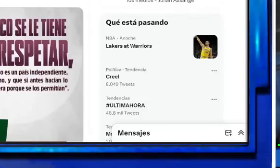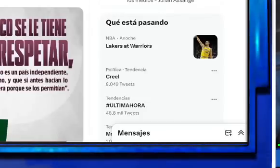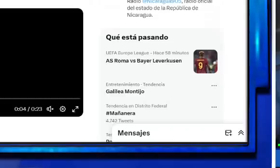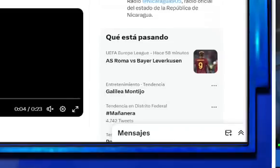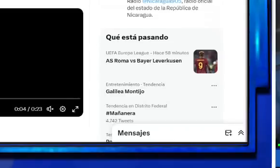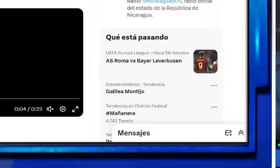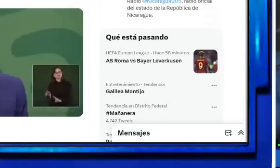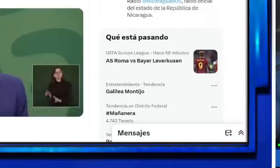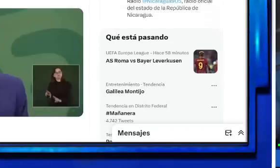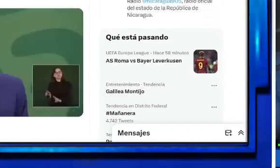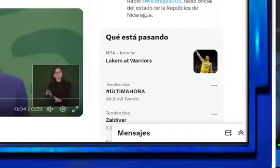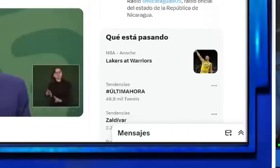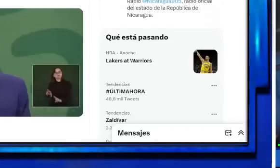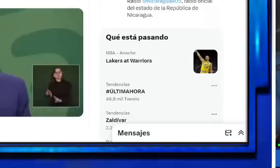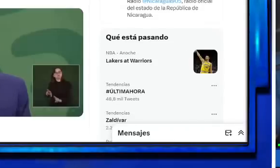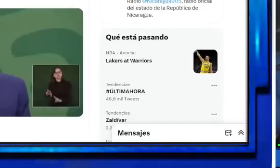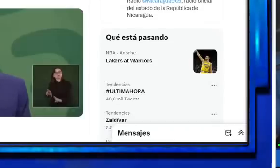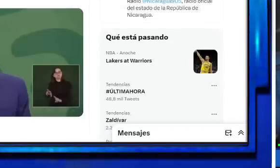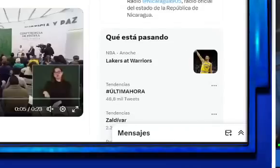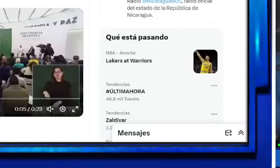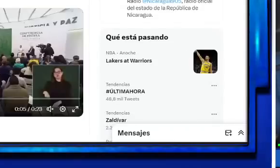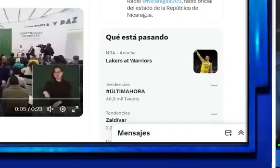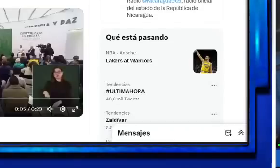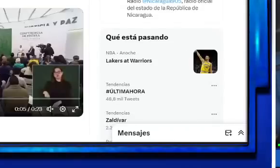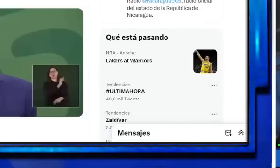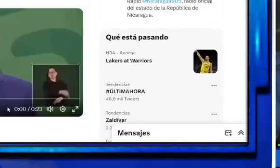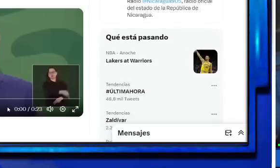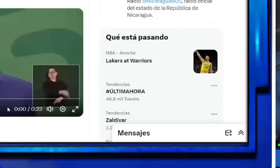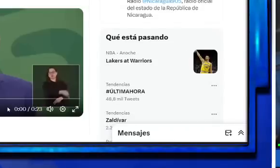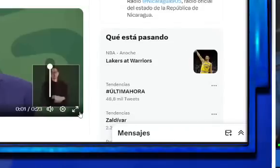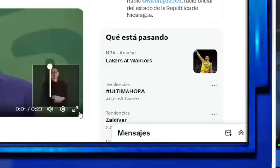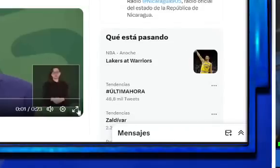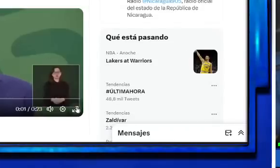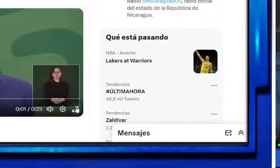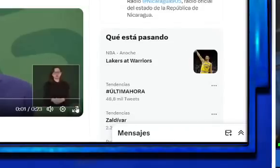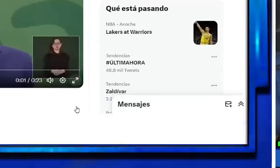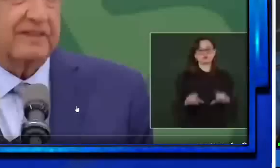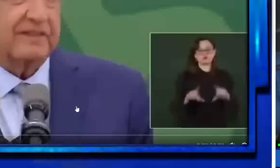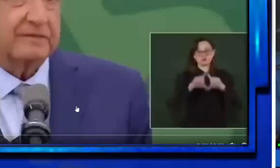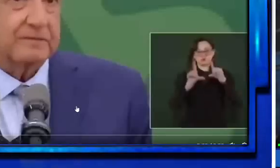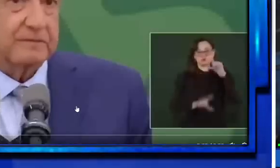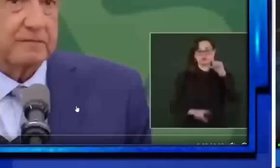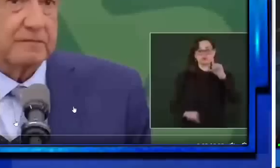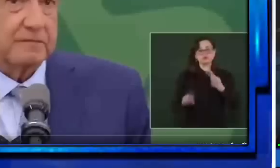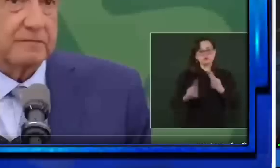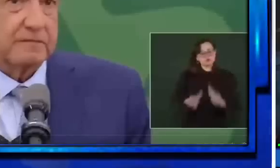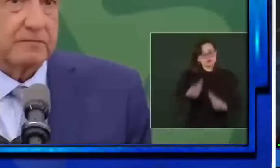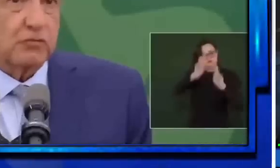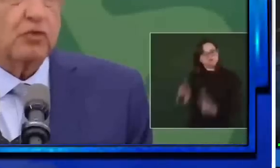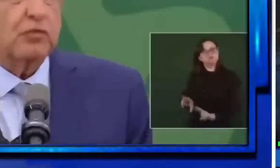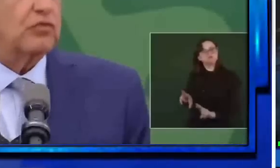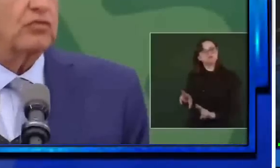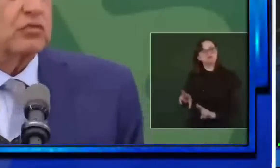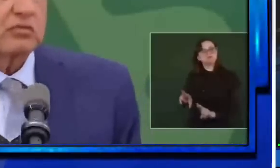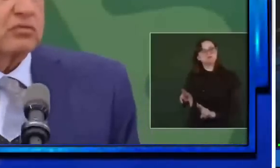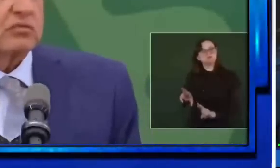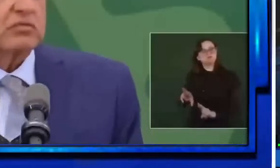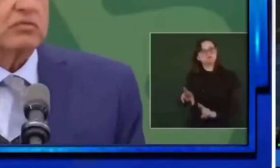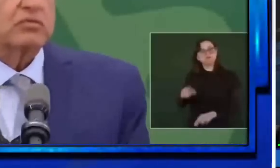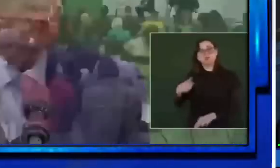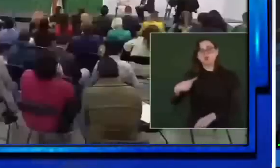se los ha dicho en más de una ocasión amigos a México se le respeta no